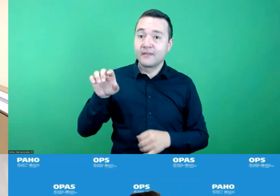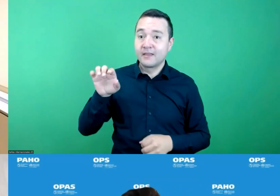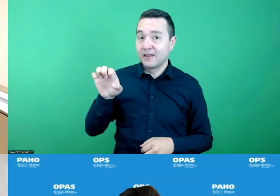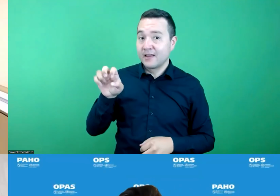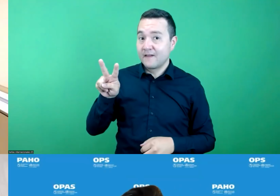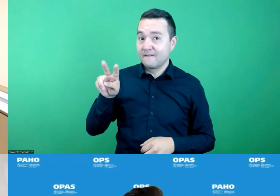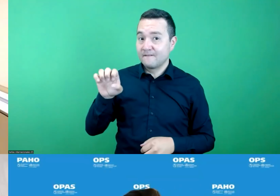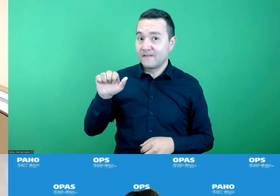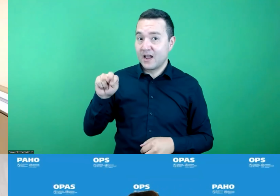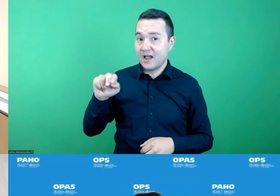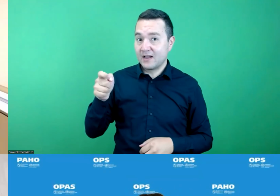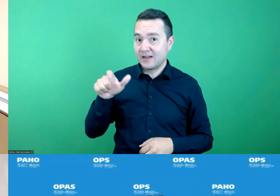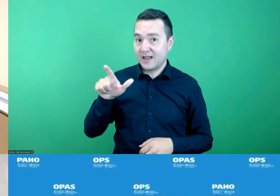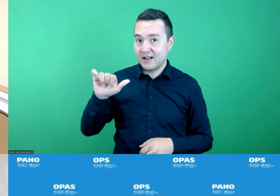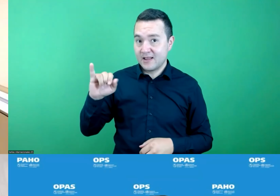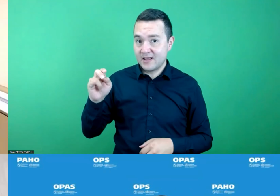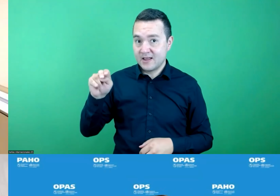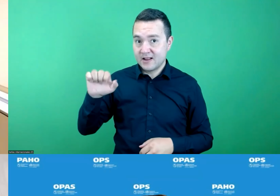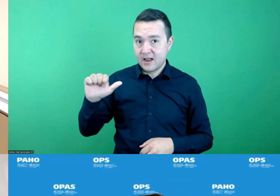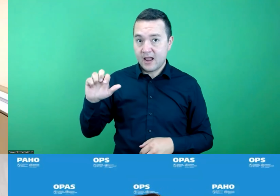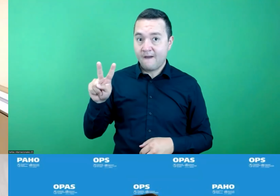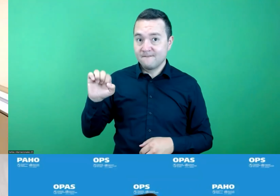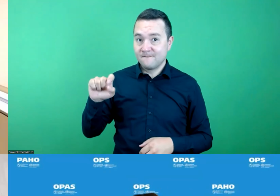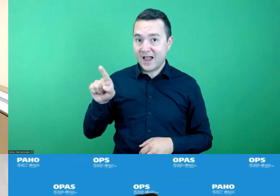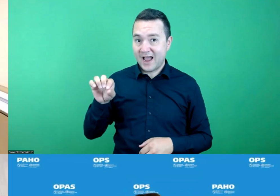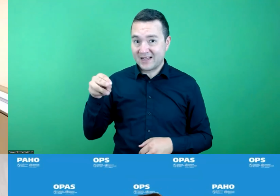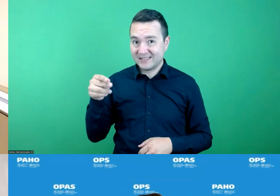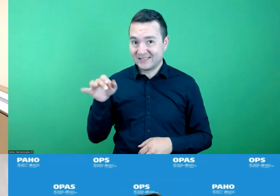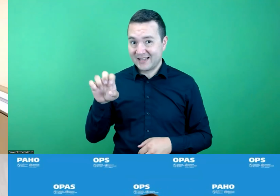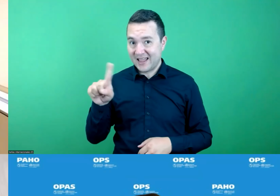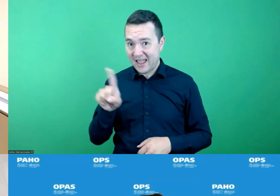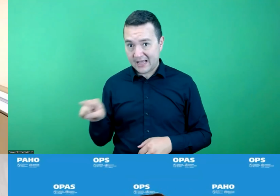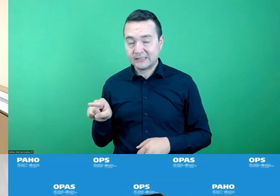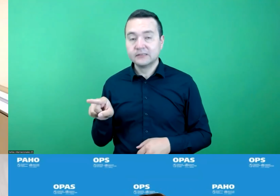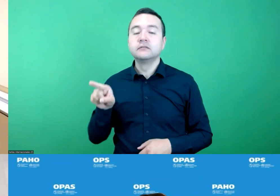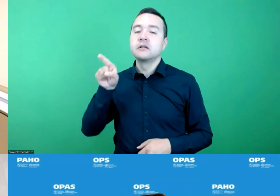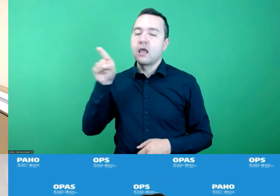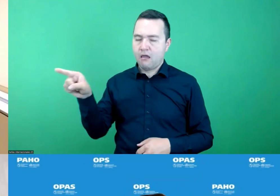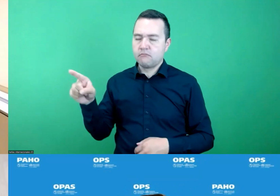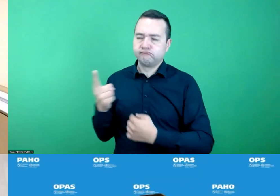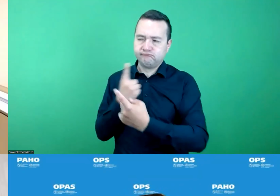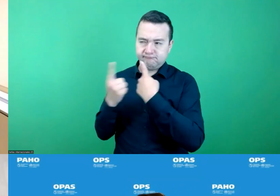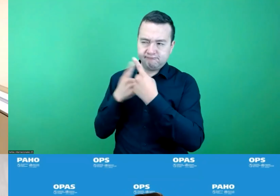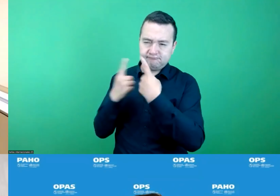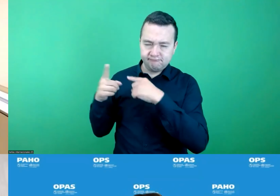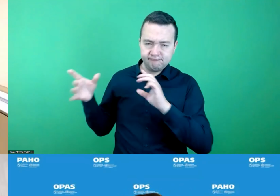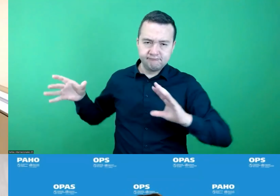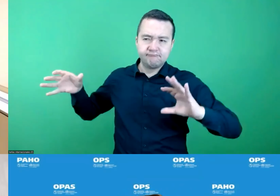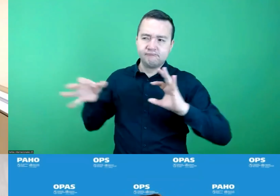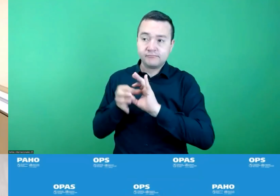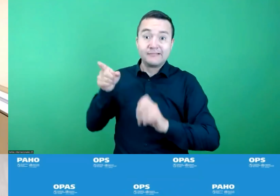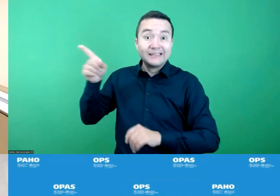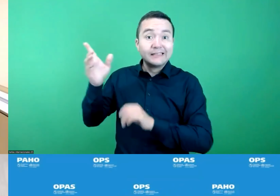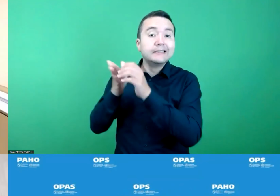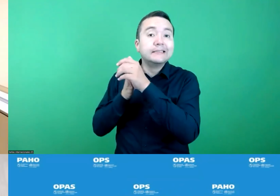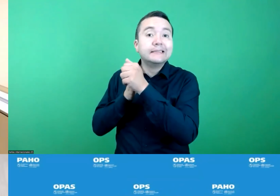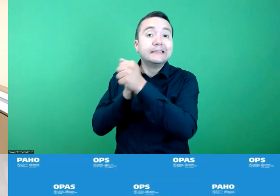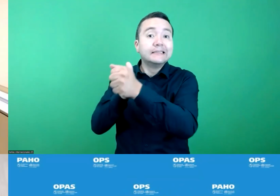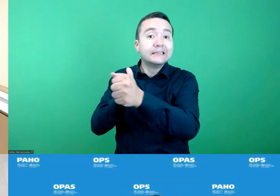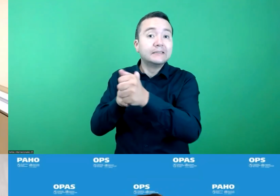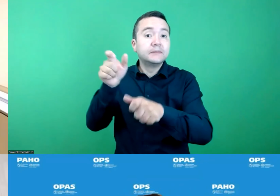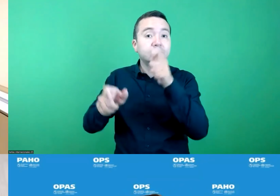en nuestra región de las Américas. Juntos hemos construido este webinario, enfatizando la